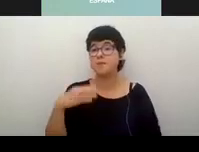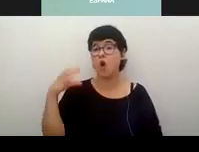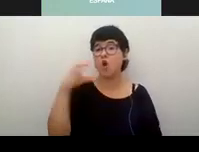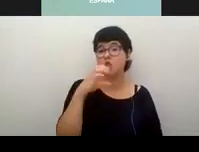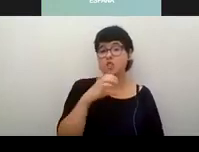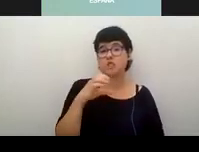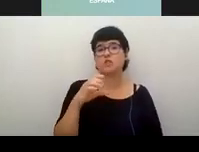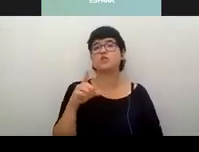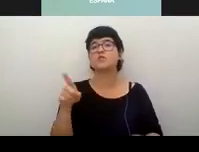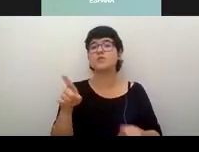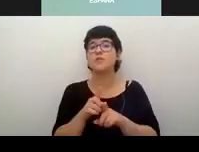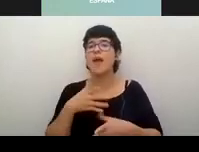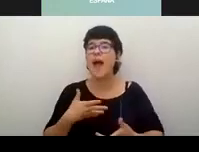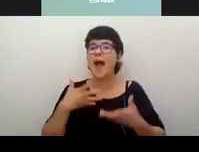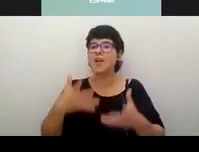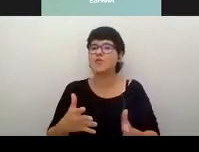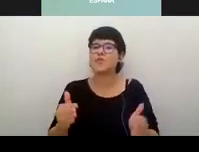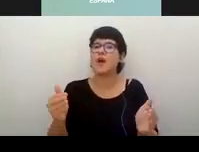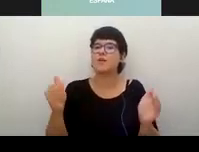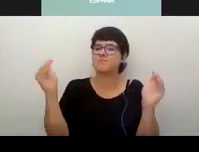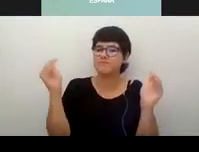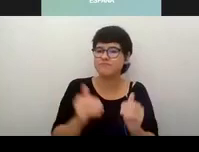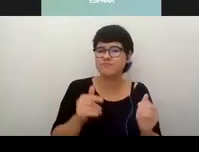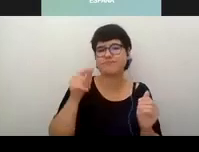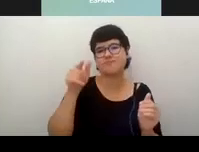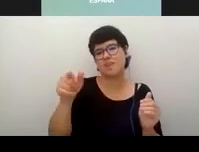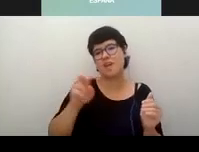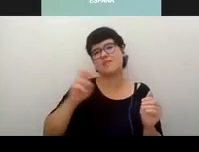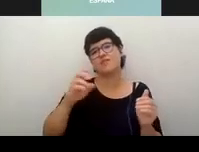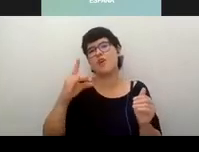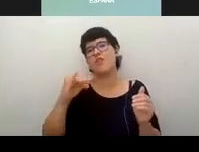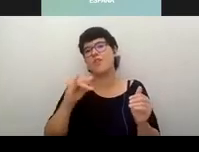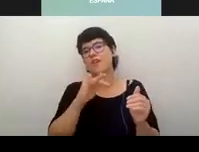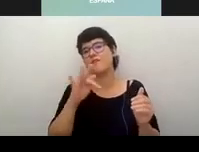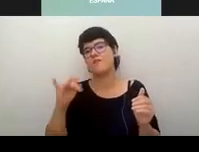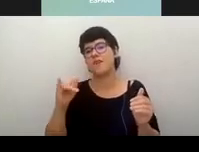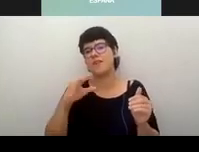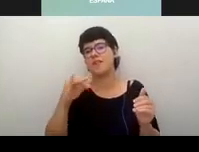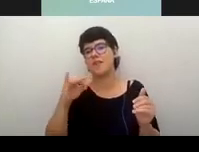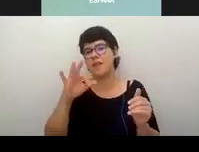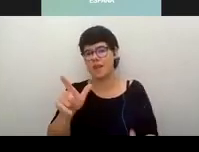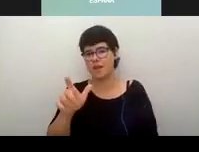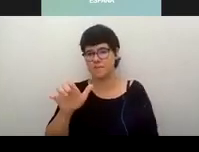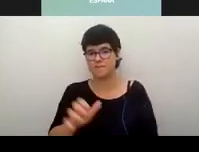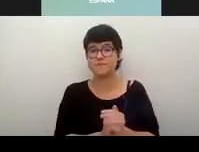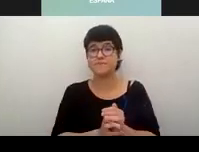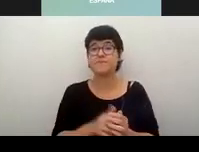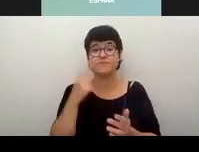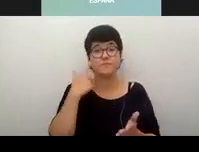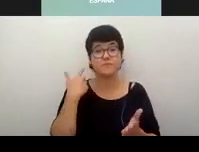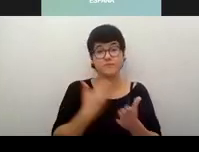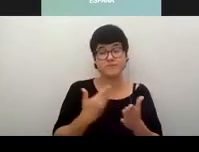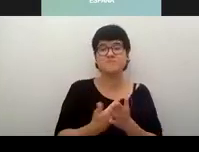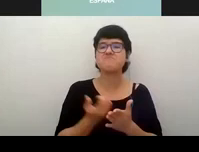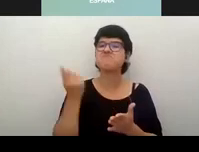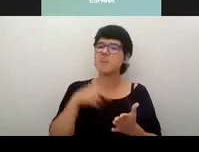ayudar a disminuir la incidencia de Clostridium difficile, de infección por el Clostridium difficile. Y vieron también que el entrenamiento de